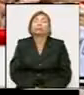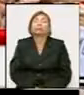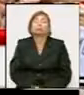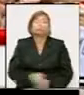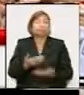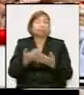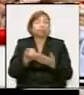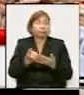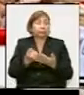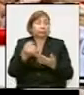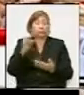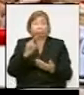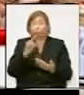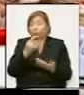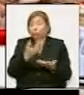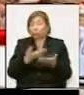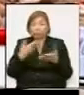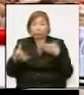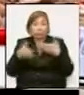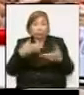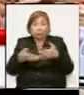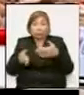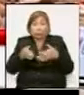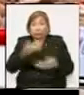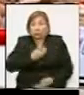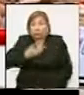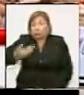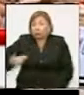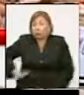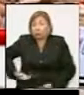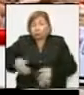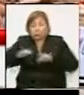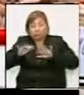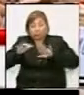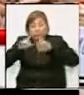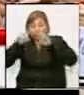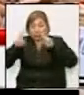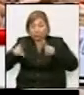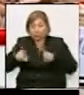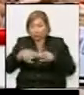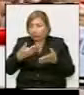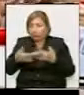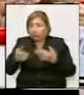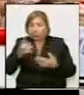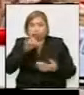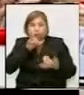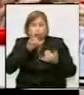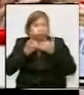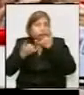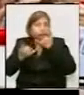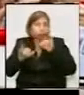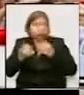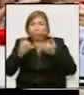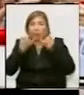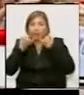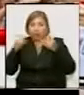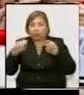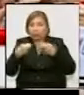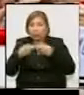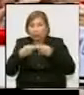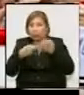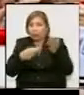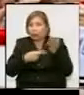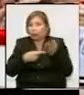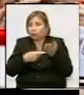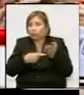temprana ante emergencias, cualquier persona en el Estado o en la academia o en la sociedad civil que encuentre un error en un programa informático o en un software del